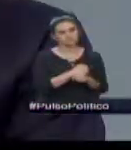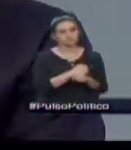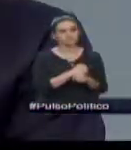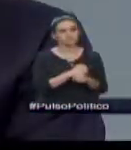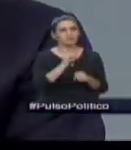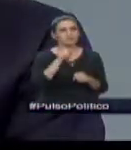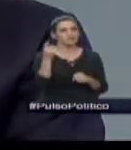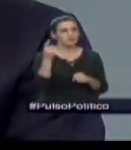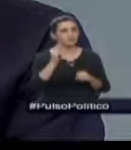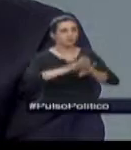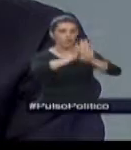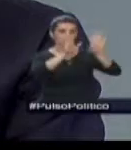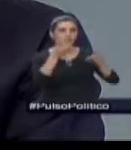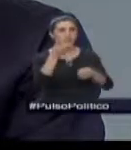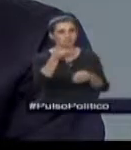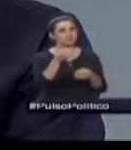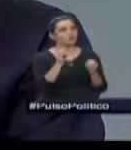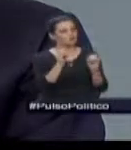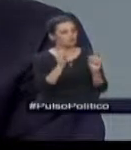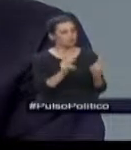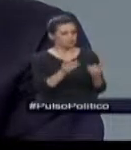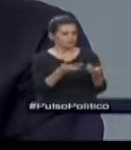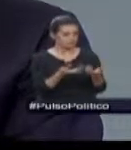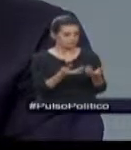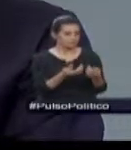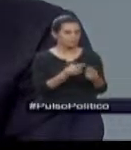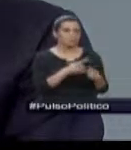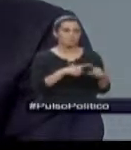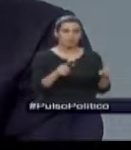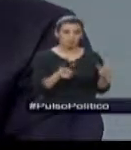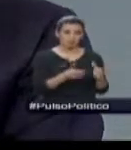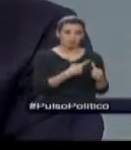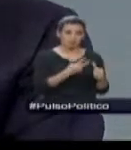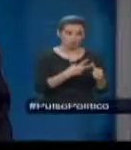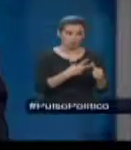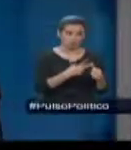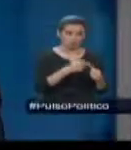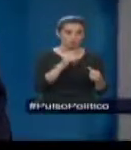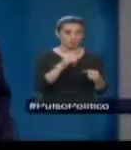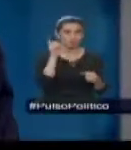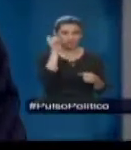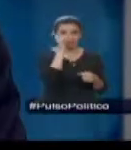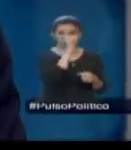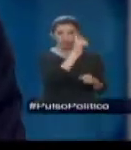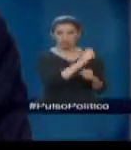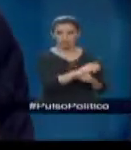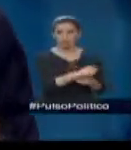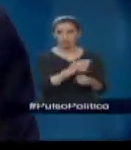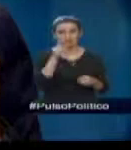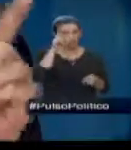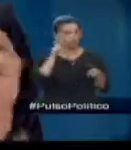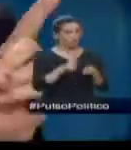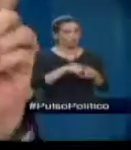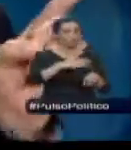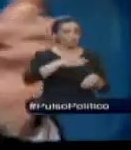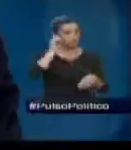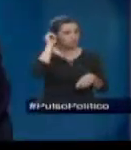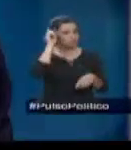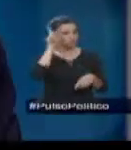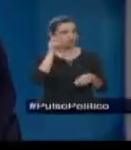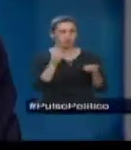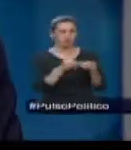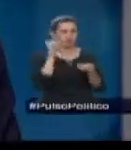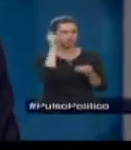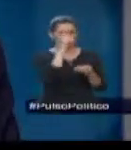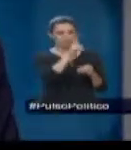es necesario aclarar este asunto bienvenido sea los segundos eso sí es grave a mi juicio eso es lo más grave que plantea este